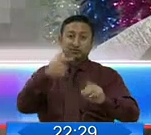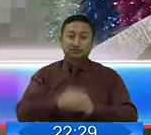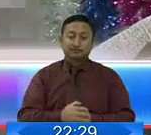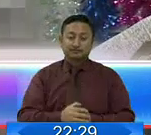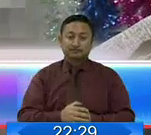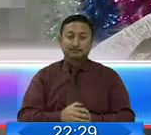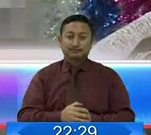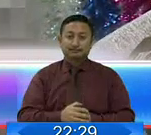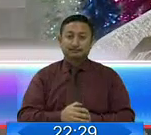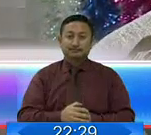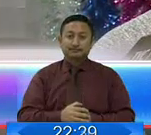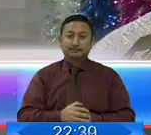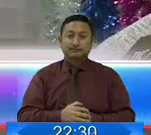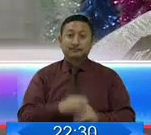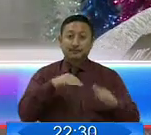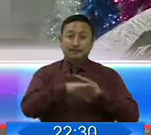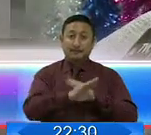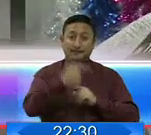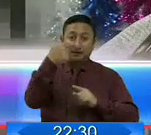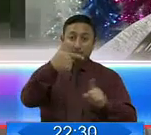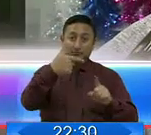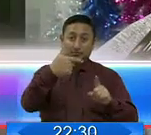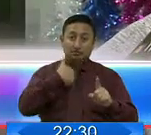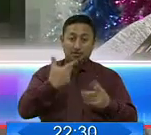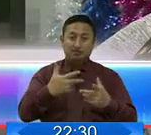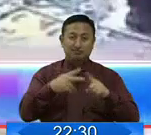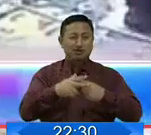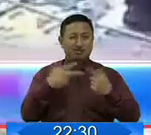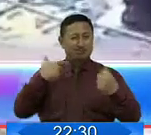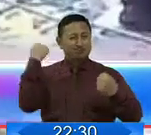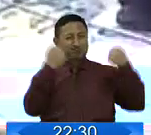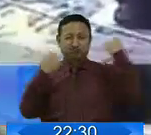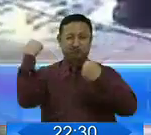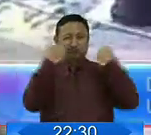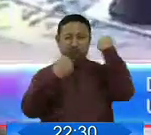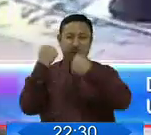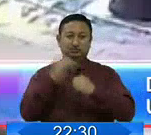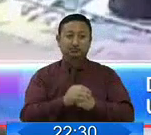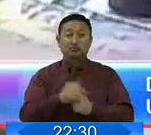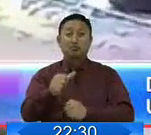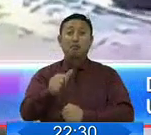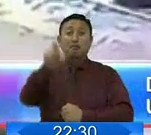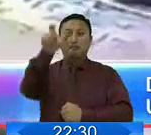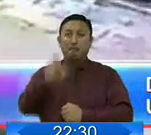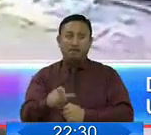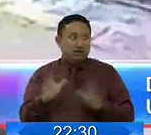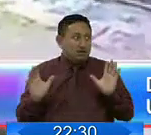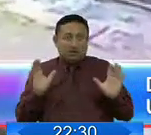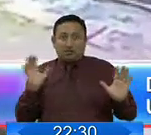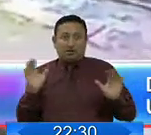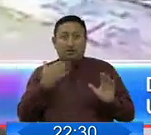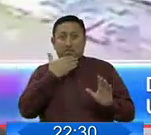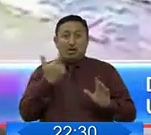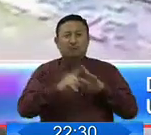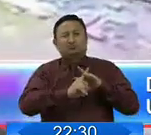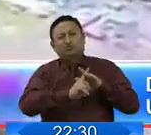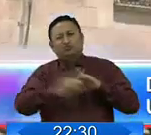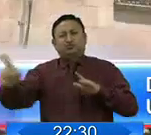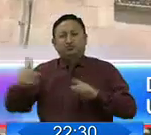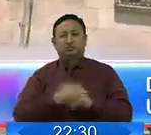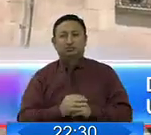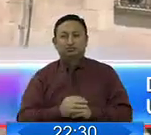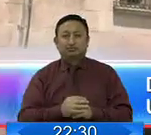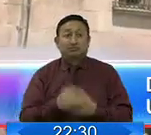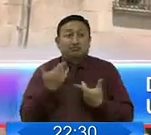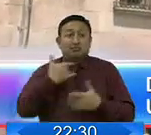donde ahí donde nos empezamos a dar etc el otro sujeto al ver que las cosas se pusieron feas optó por huir no saben